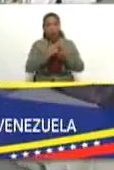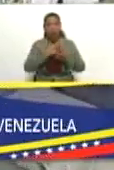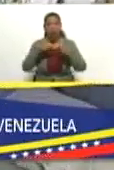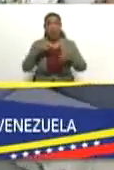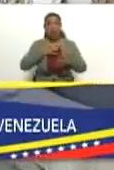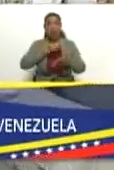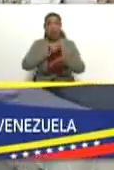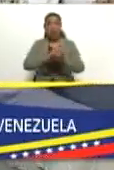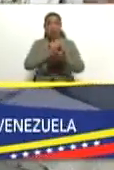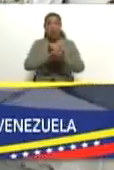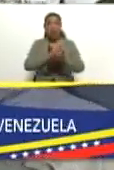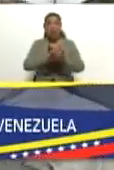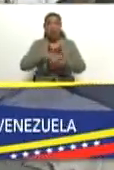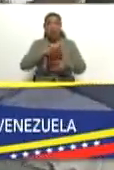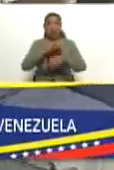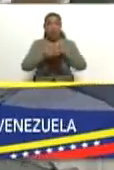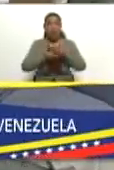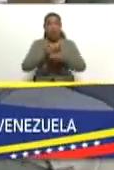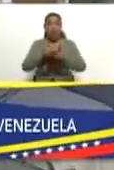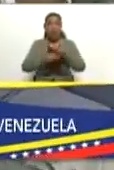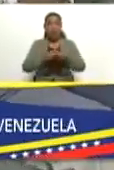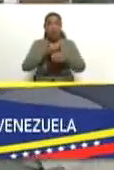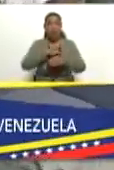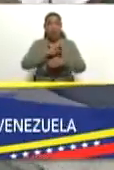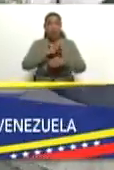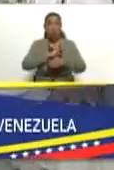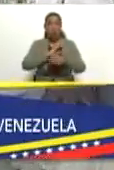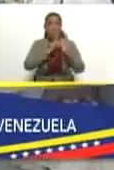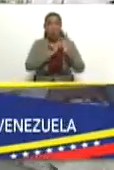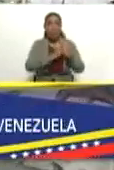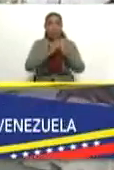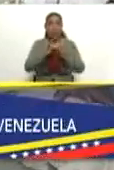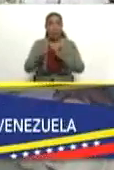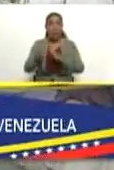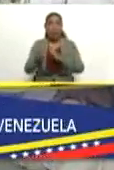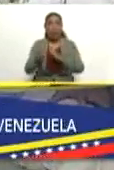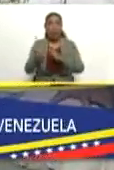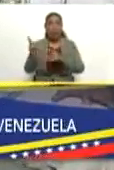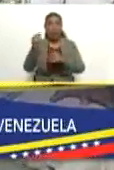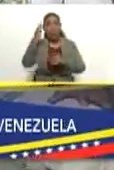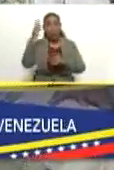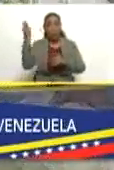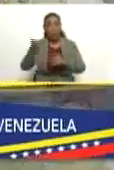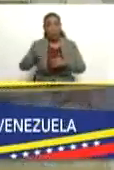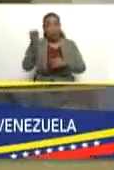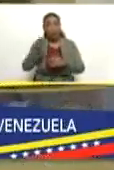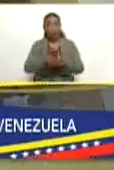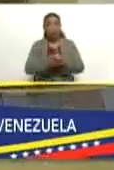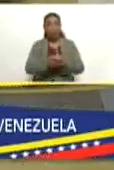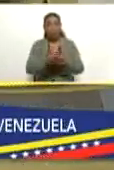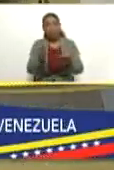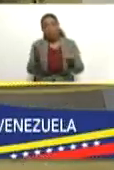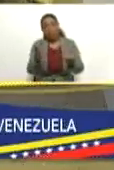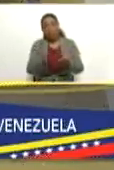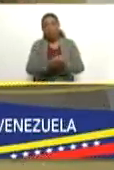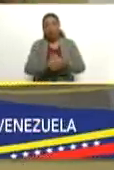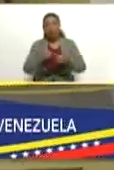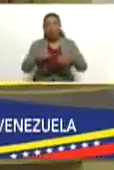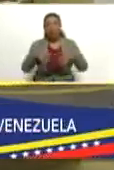esparcimiento. Va a poder ser feliz, va a tener su propia habitación, que ha sido siempre su gran sueño. Imagínate, pues, qué